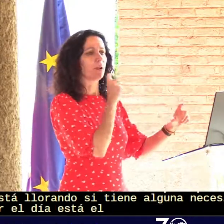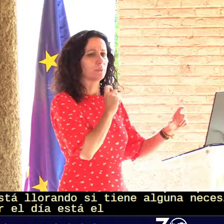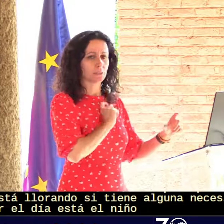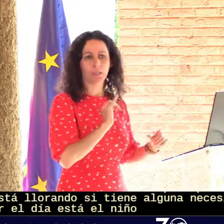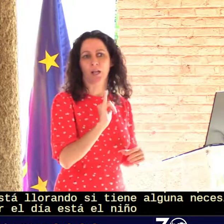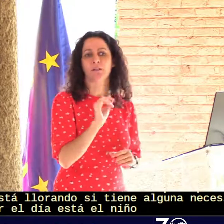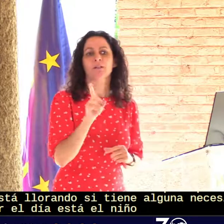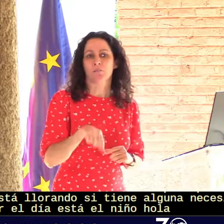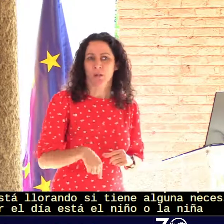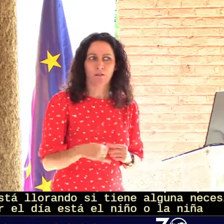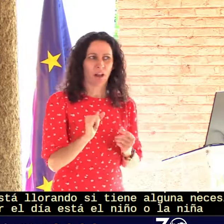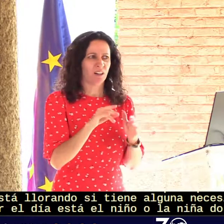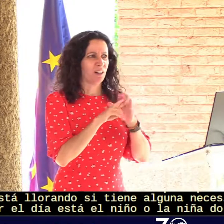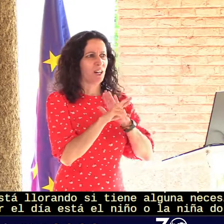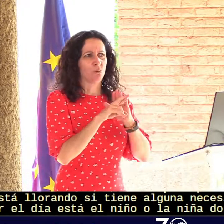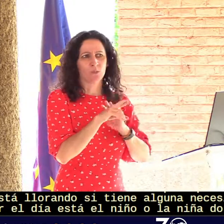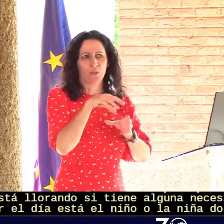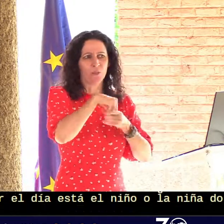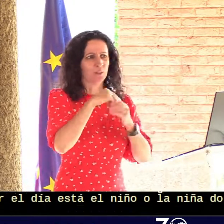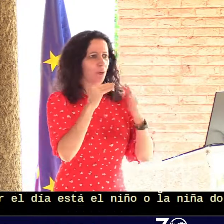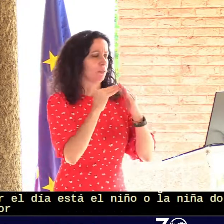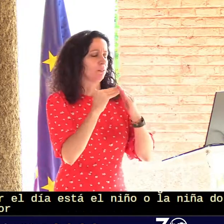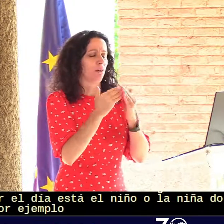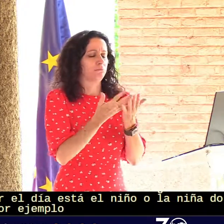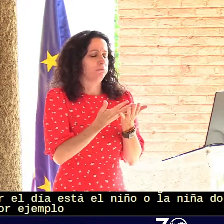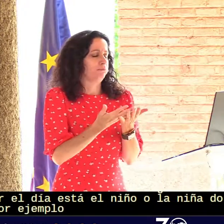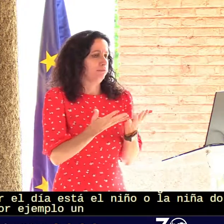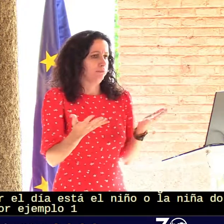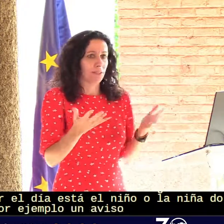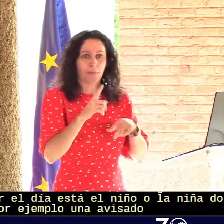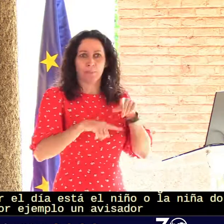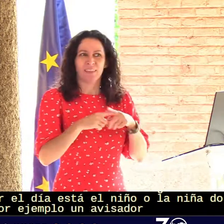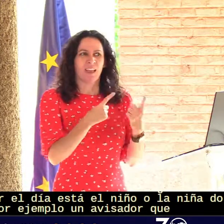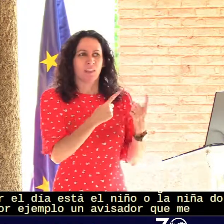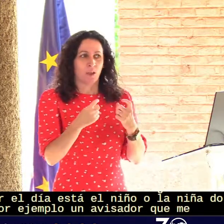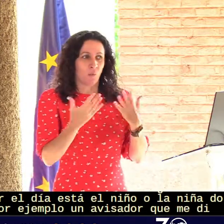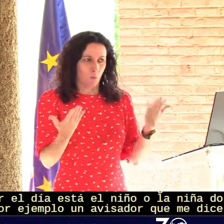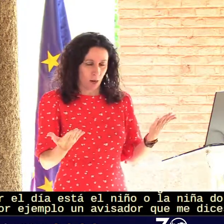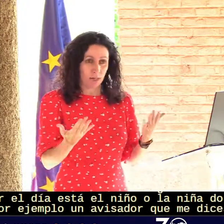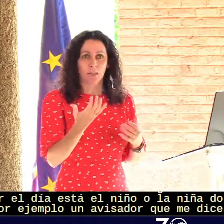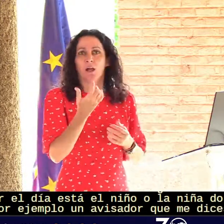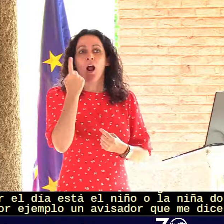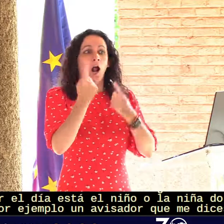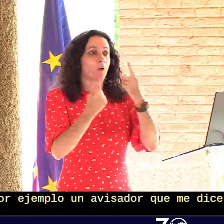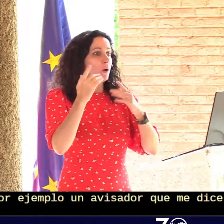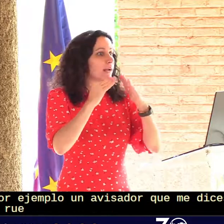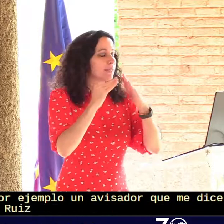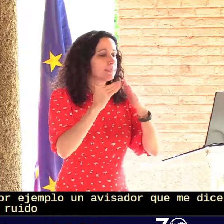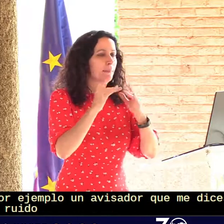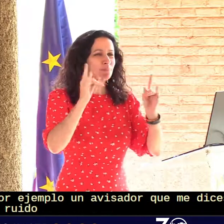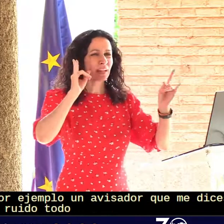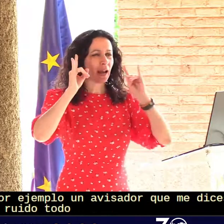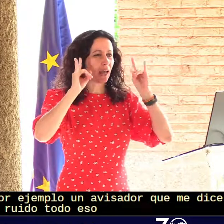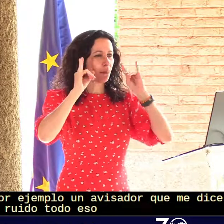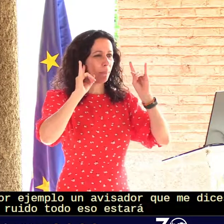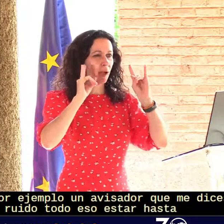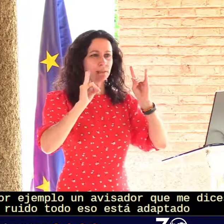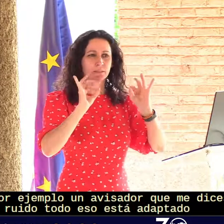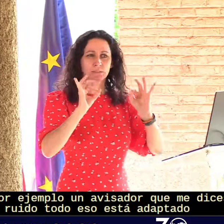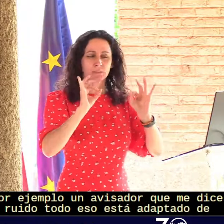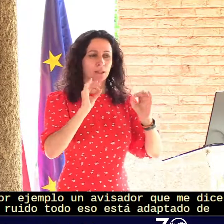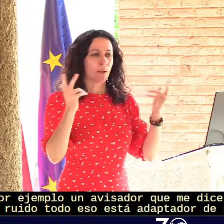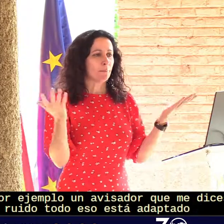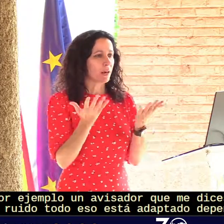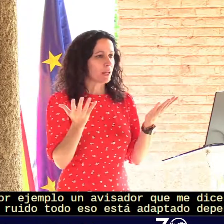niño o la niña dormida en la cuna yo tengo por ejemplo un avisador que me dice si hay movimiento ruido todo eso está adaptado